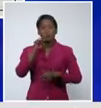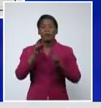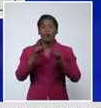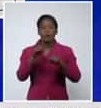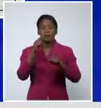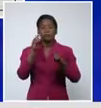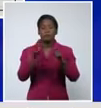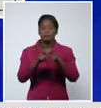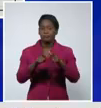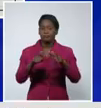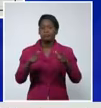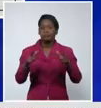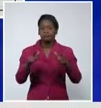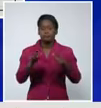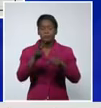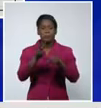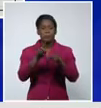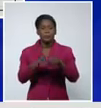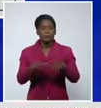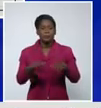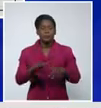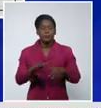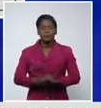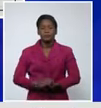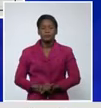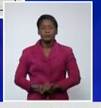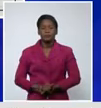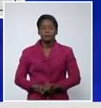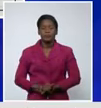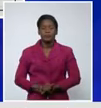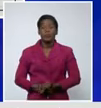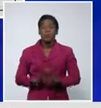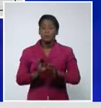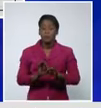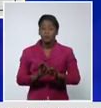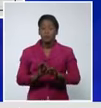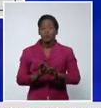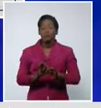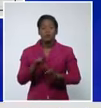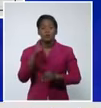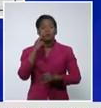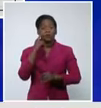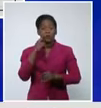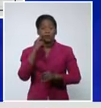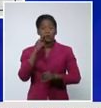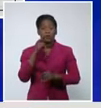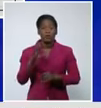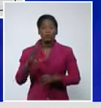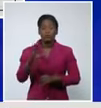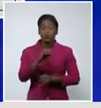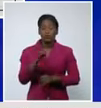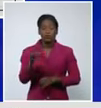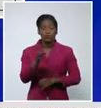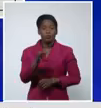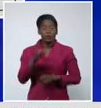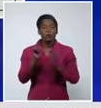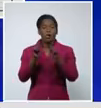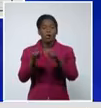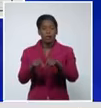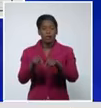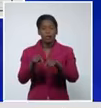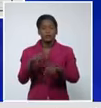las mayores transmisiones. Aunque reporta casos de todos sus municipios.